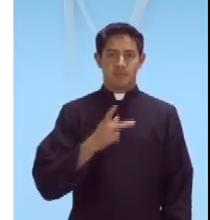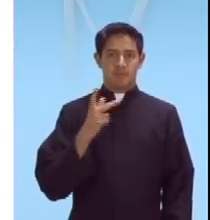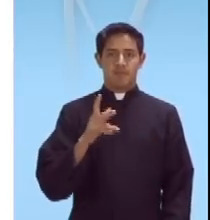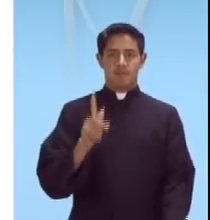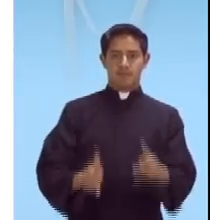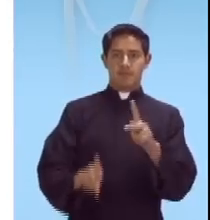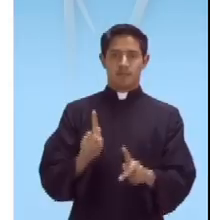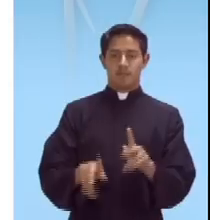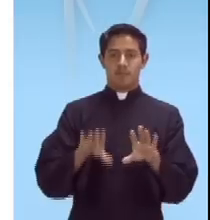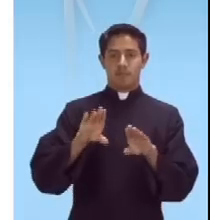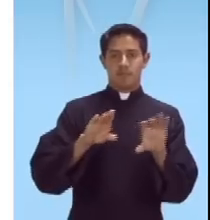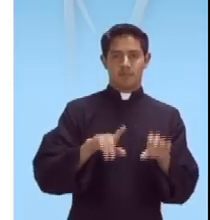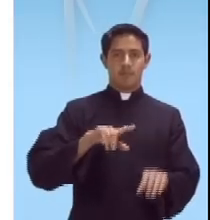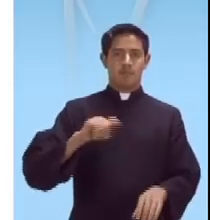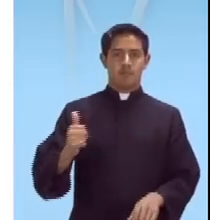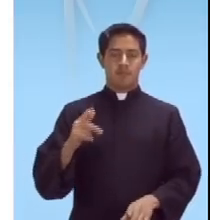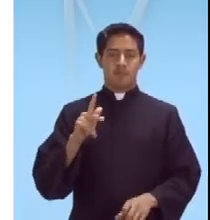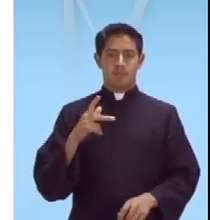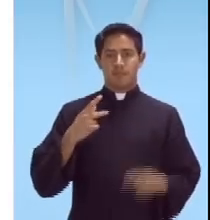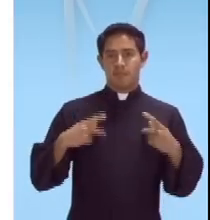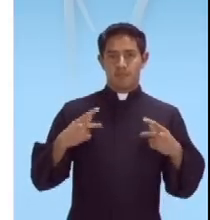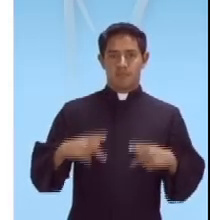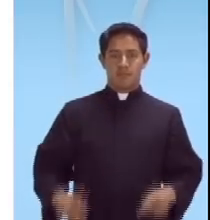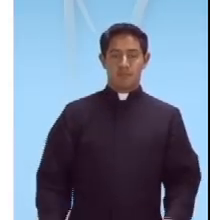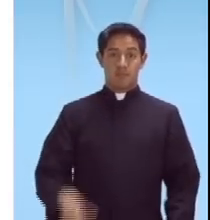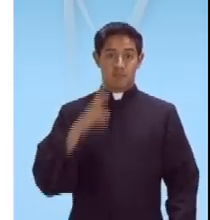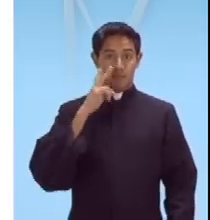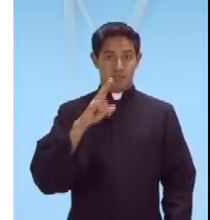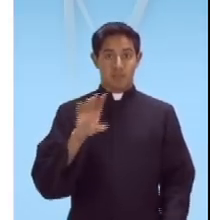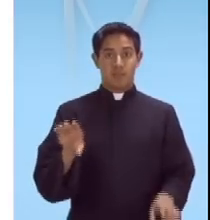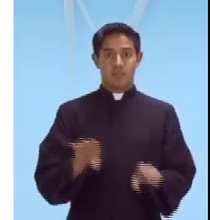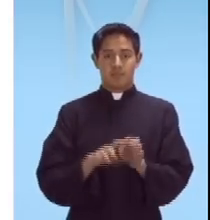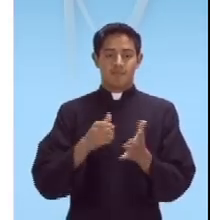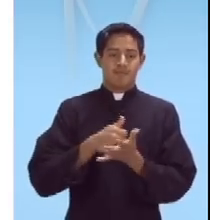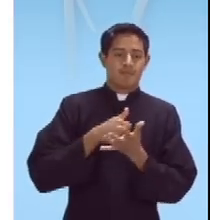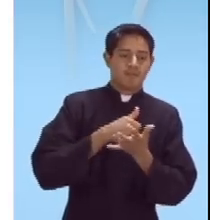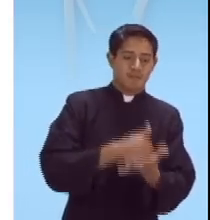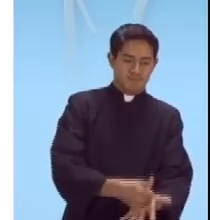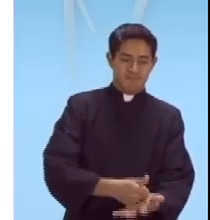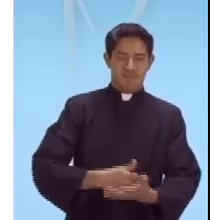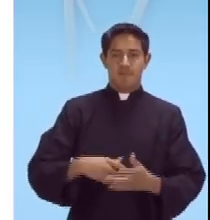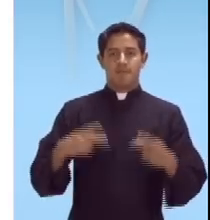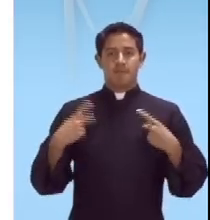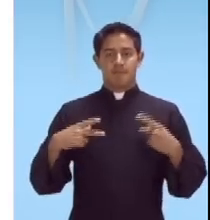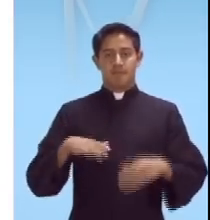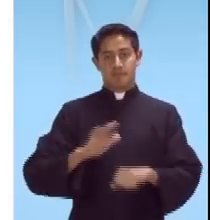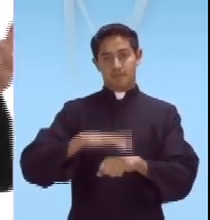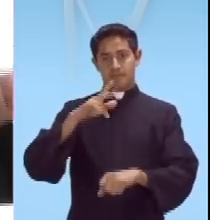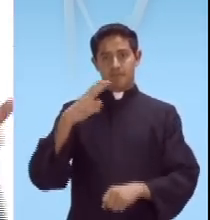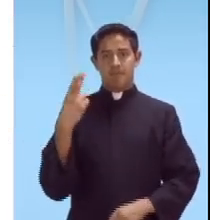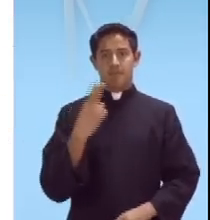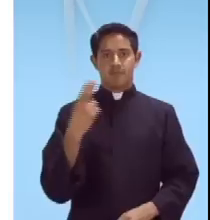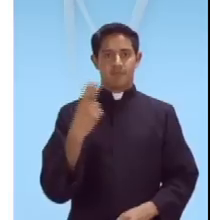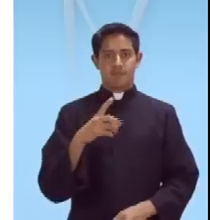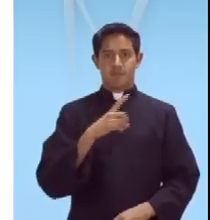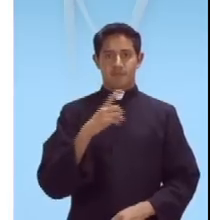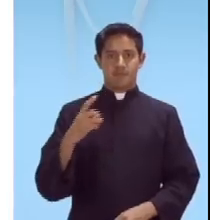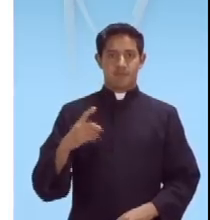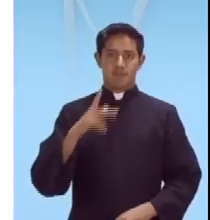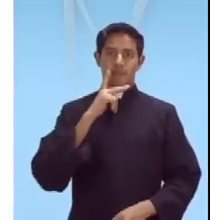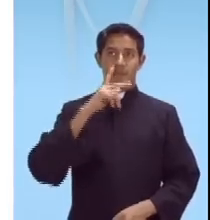como Él se dirige a los que más sufren, a los que más necesitan de su palabra, una palabra de aliento